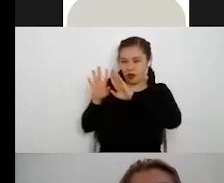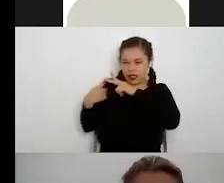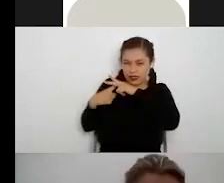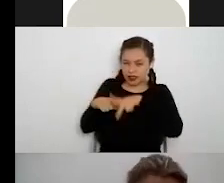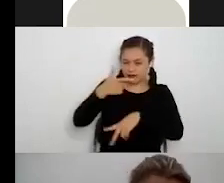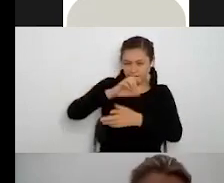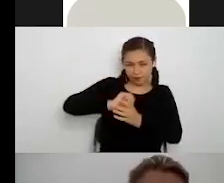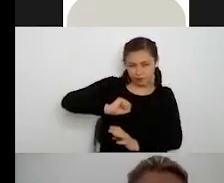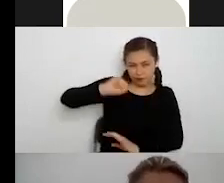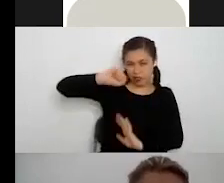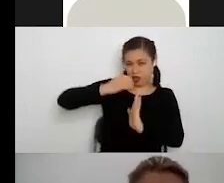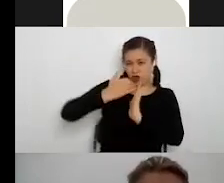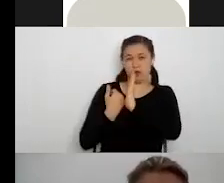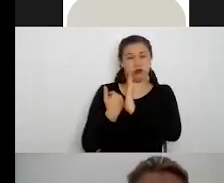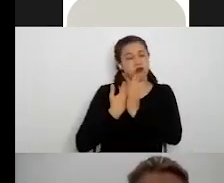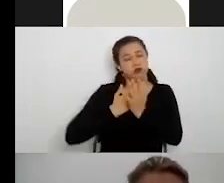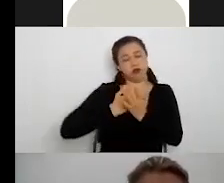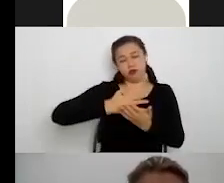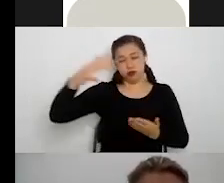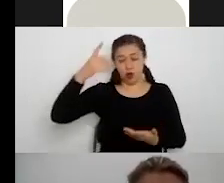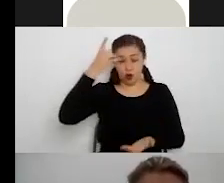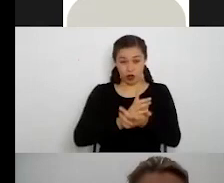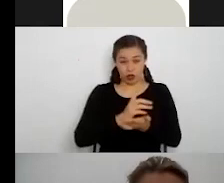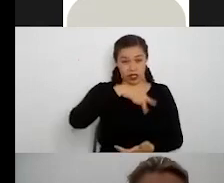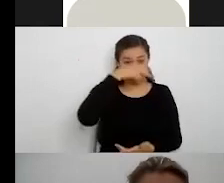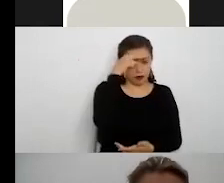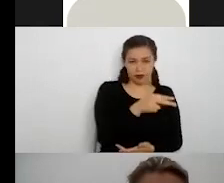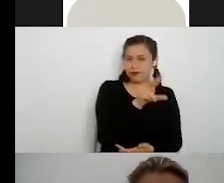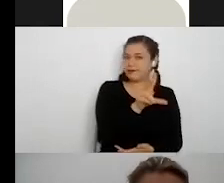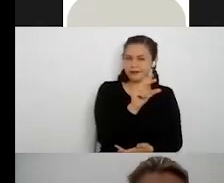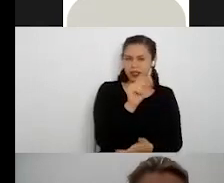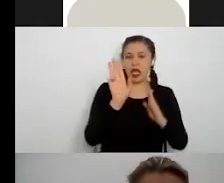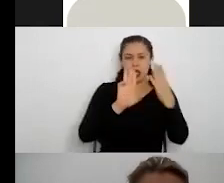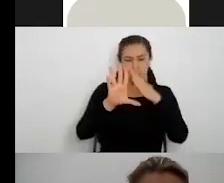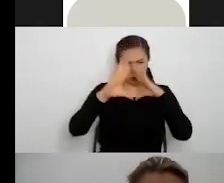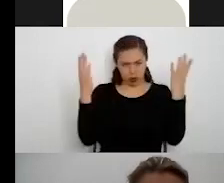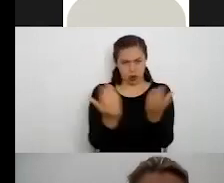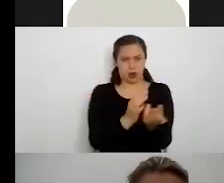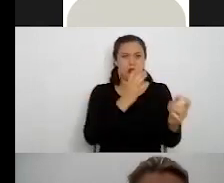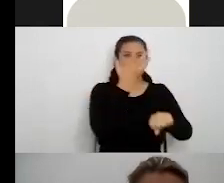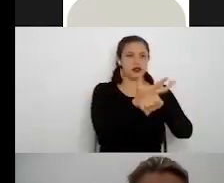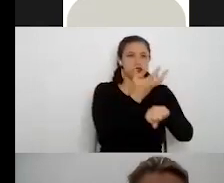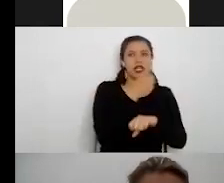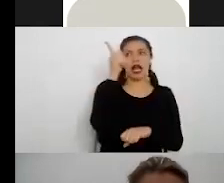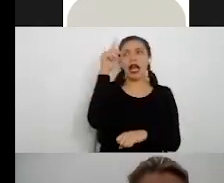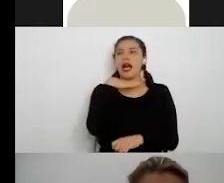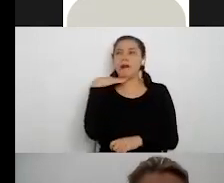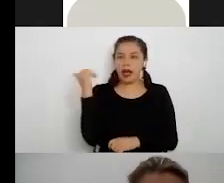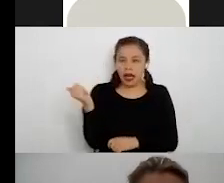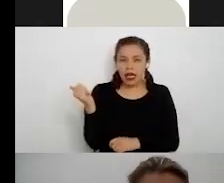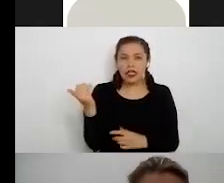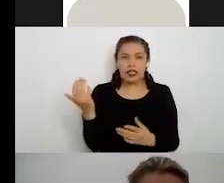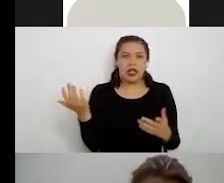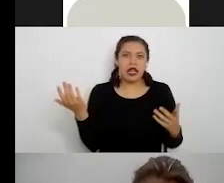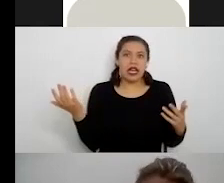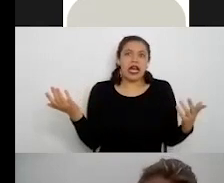sido desbordante. No en México solamente, en el mundo, en Estados Unidos, en Alemania, en